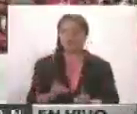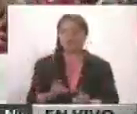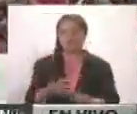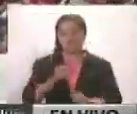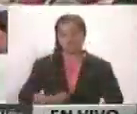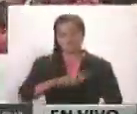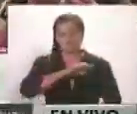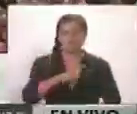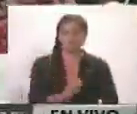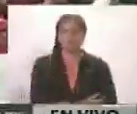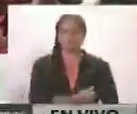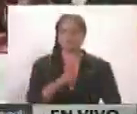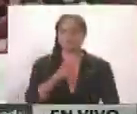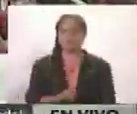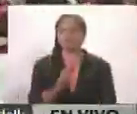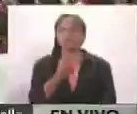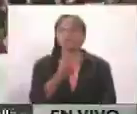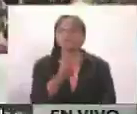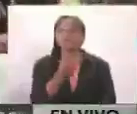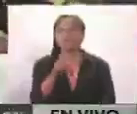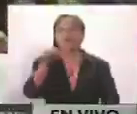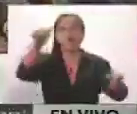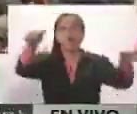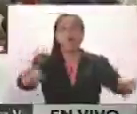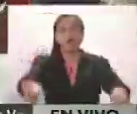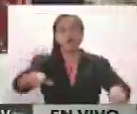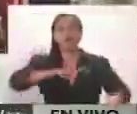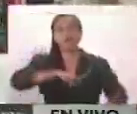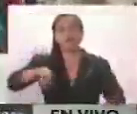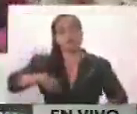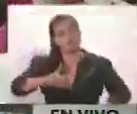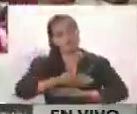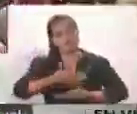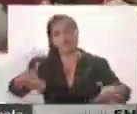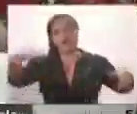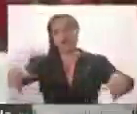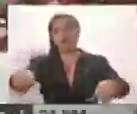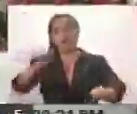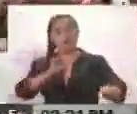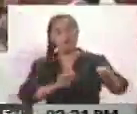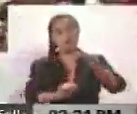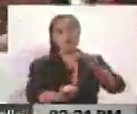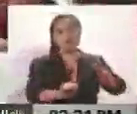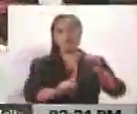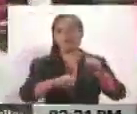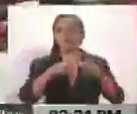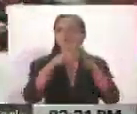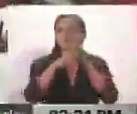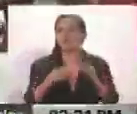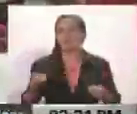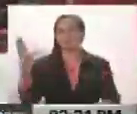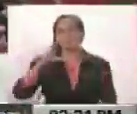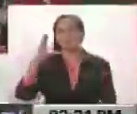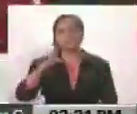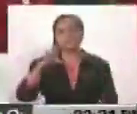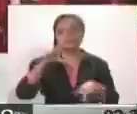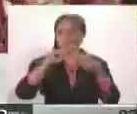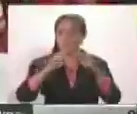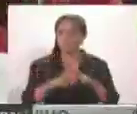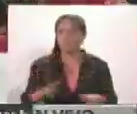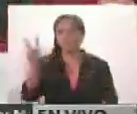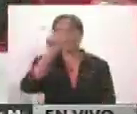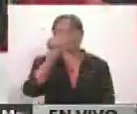coraje, de decir, aquí estamos dispuestos a defender la paz de Caracas, la paz de